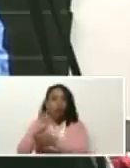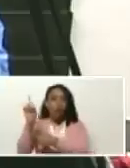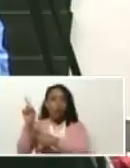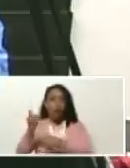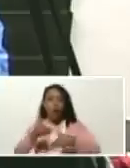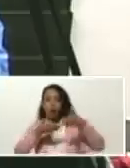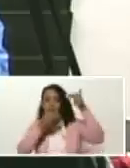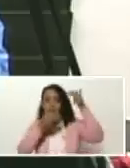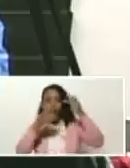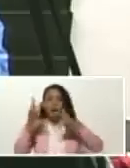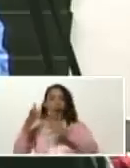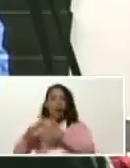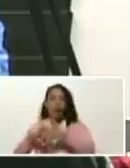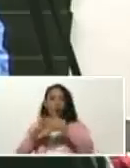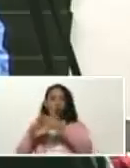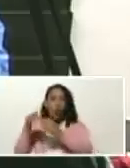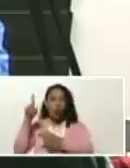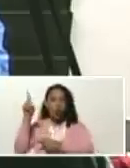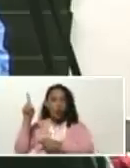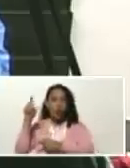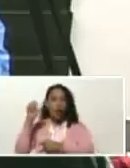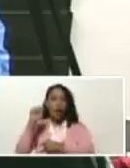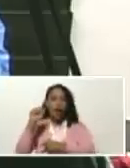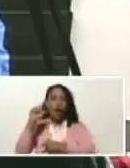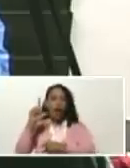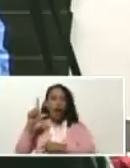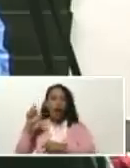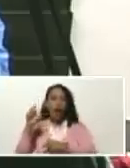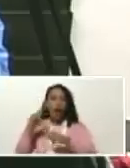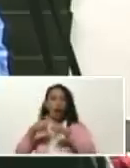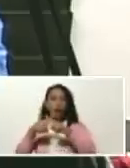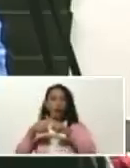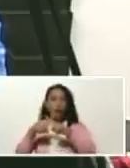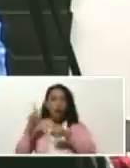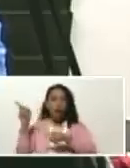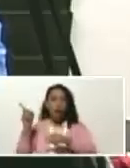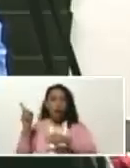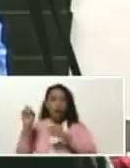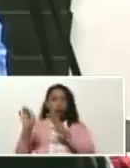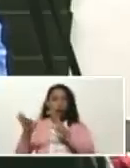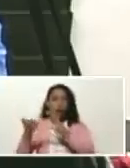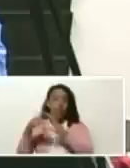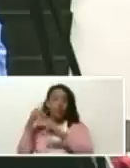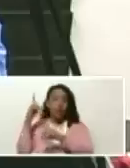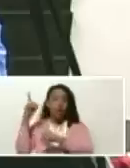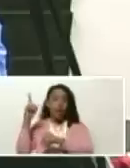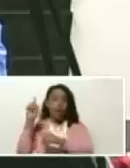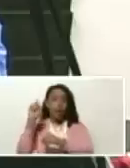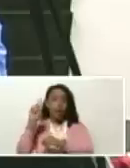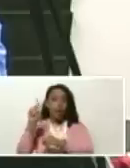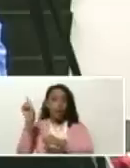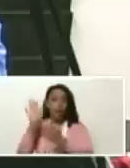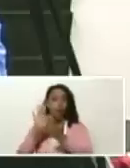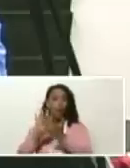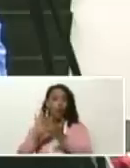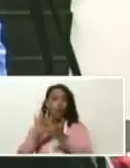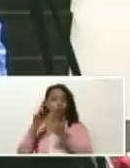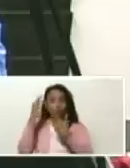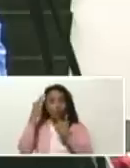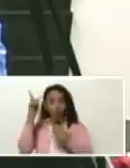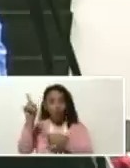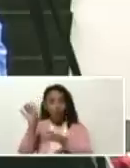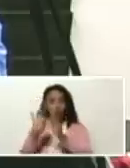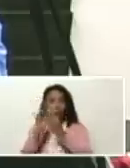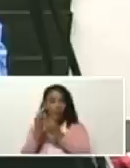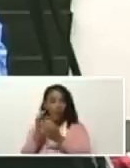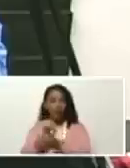los Estados Unidos Alex Morán y ella nos envía un mensaje está conectada Camila Saludos a tu